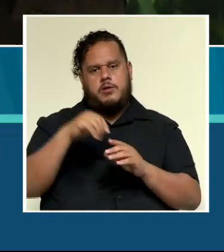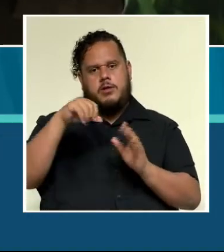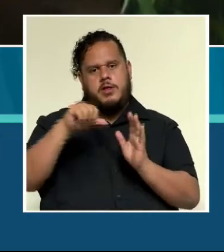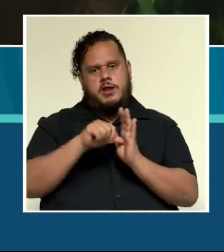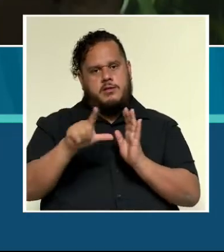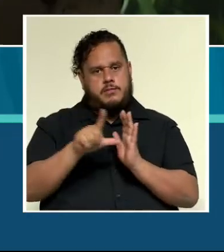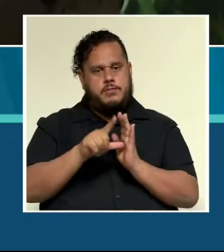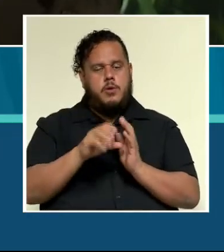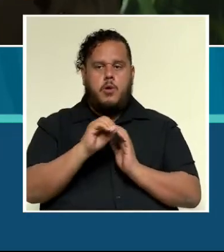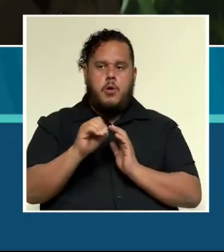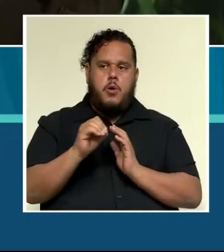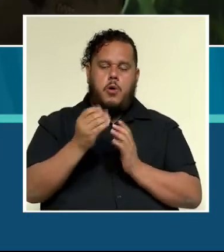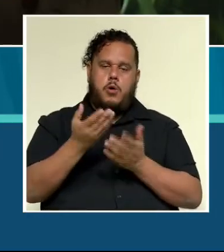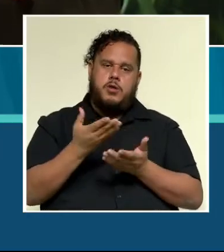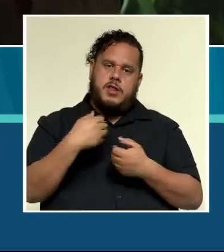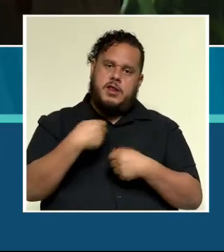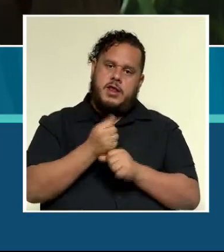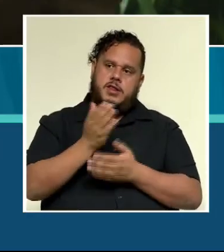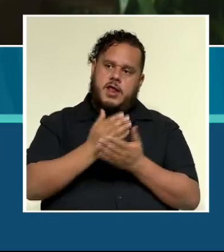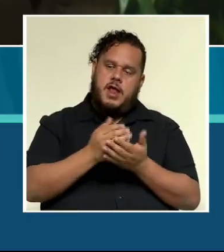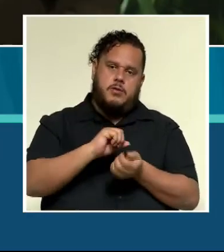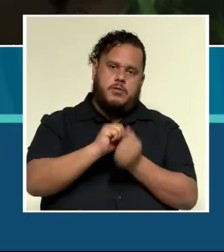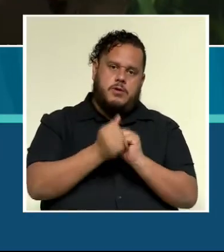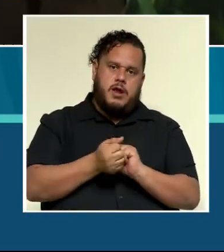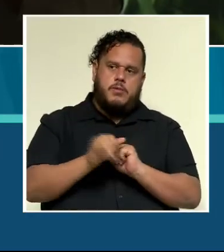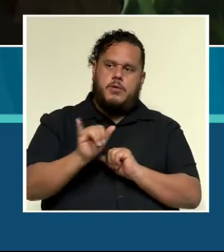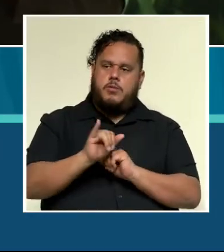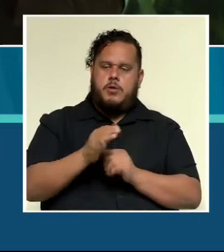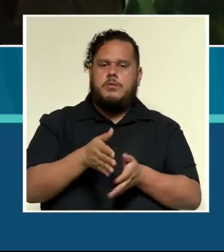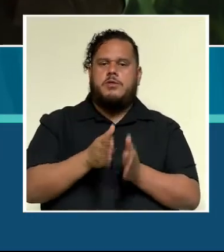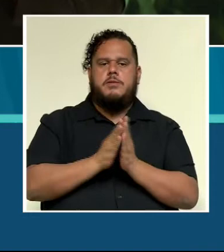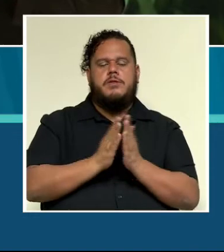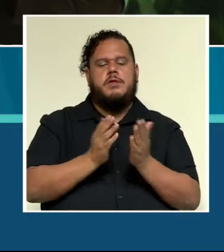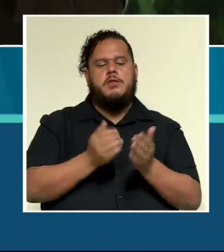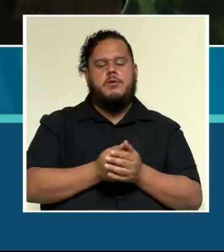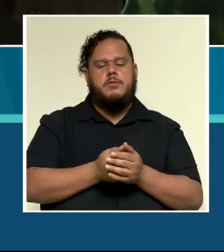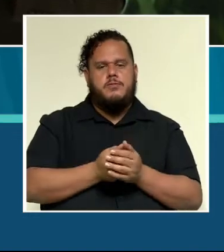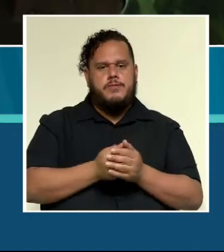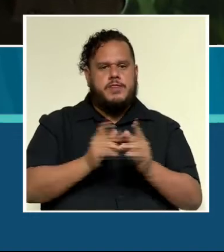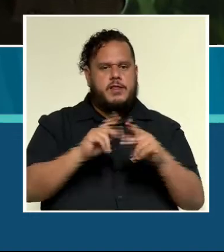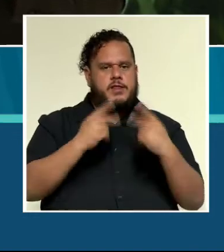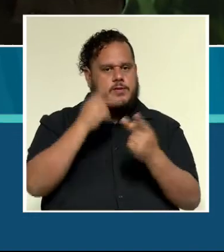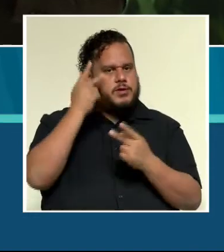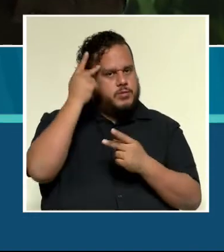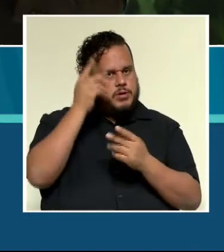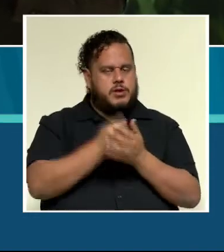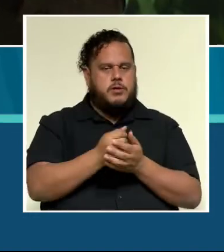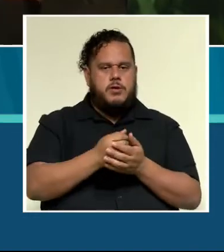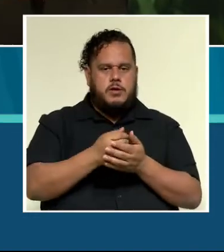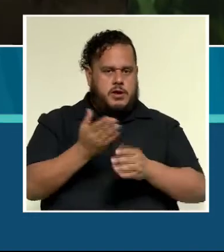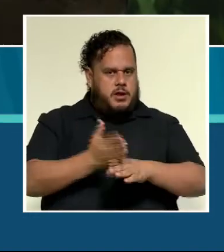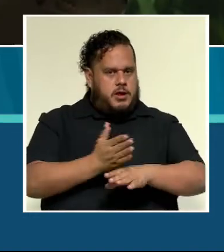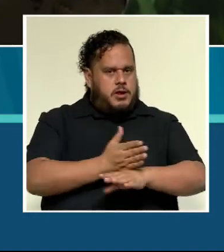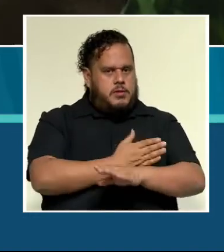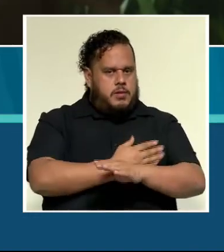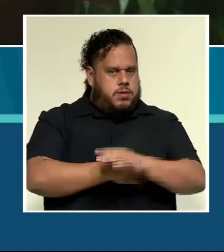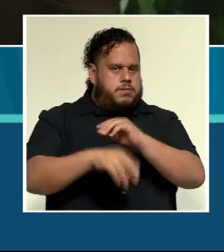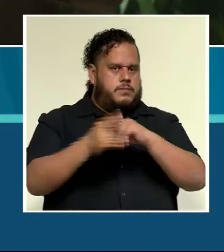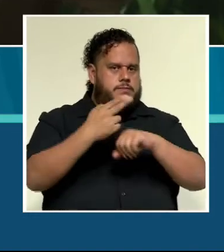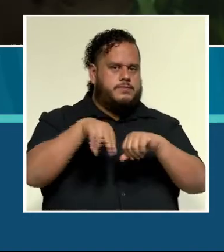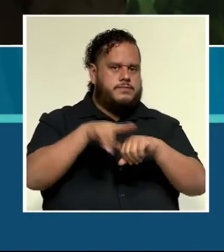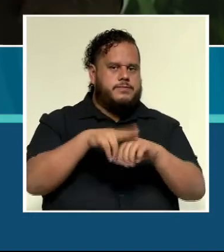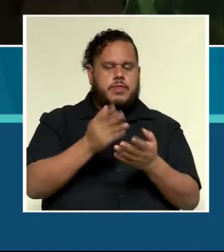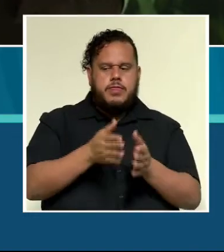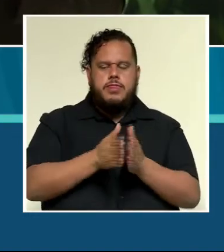del Congreso o si se le hace alguna variante como le están pidiendo, por ejemplo, desde la fracción de Restauración Nacional, donde piden vetar